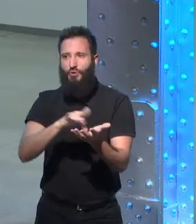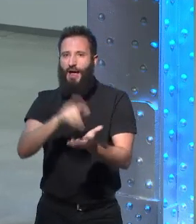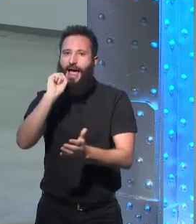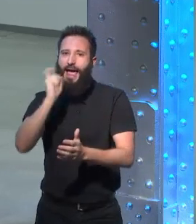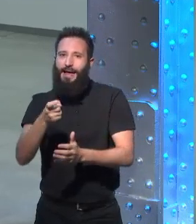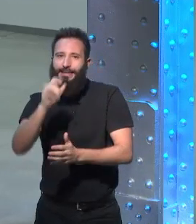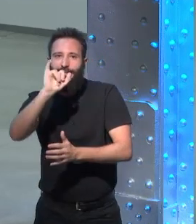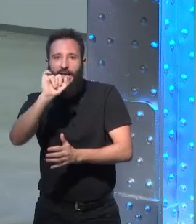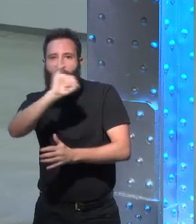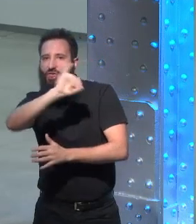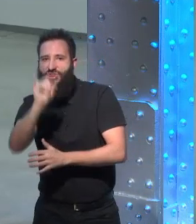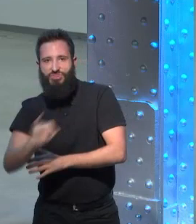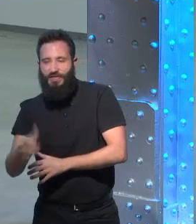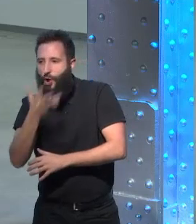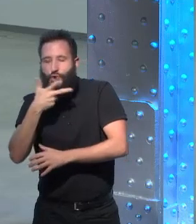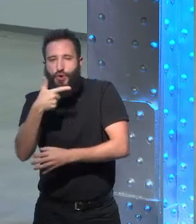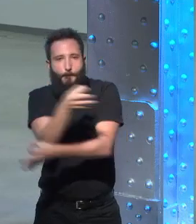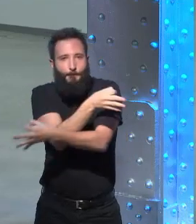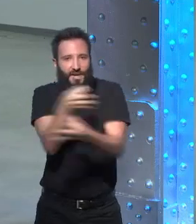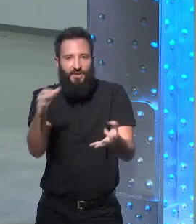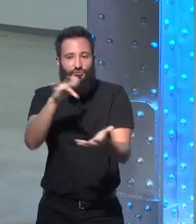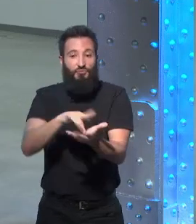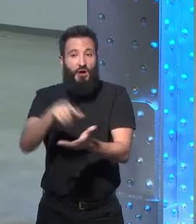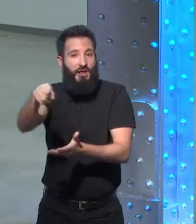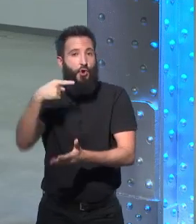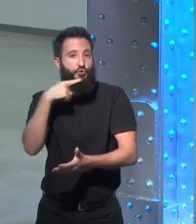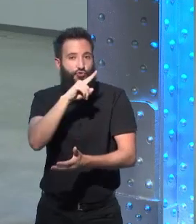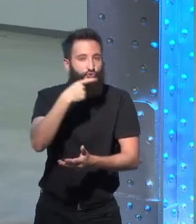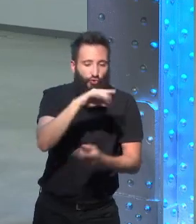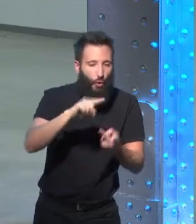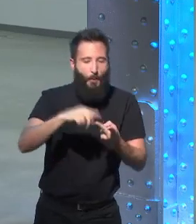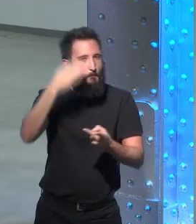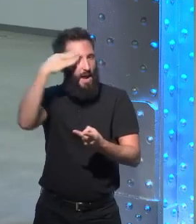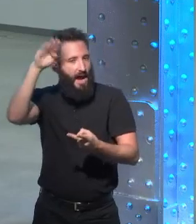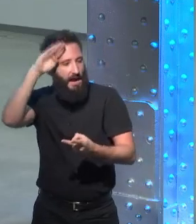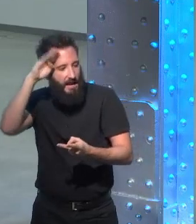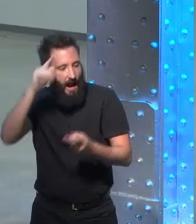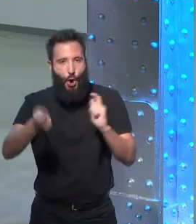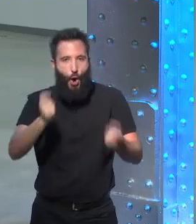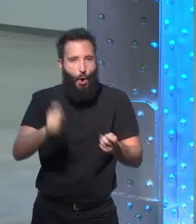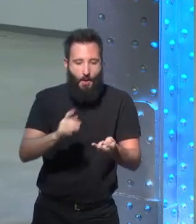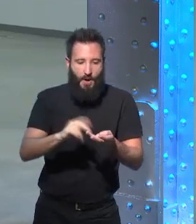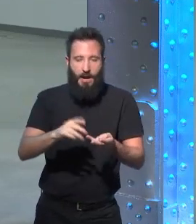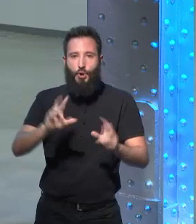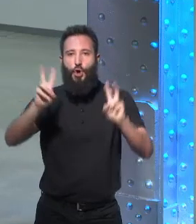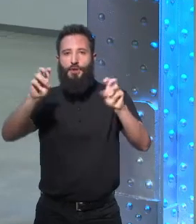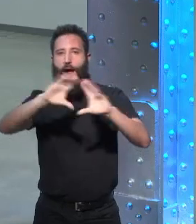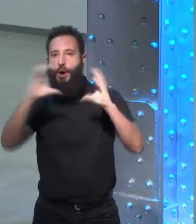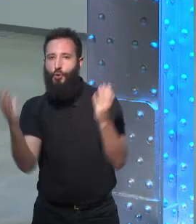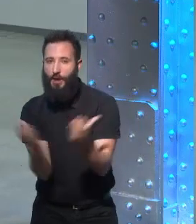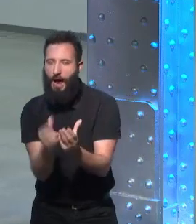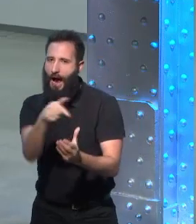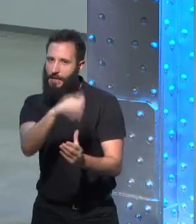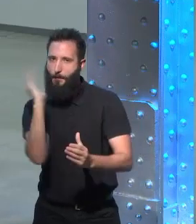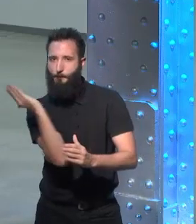X, Y y Z, se conocen perfectamente. Es ruso o es mexicano, sobre todo el tema de la globalidad aquí afecta muchísimo.